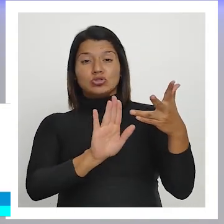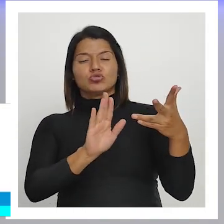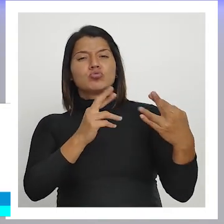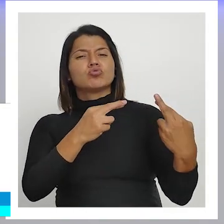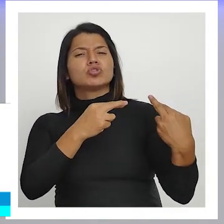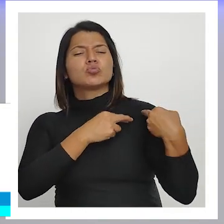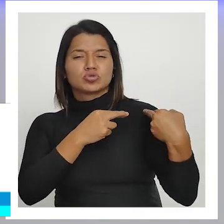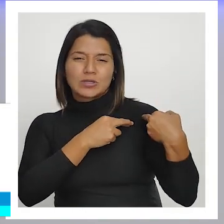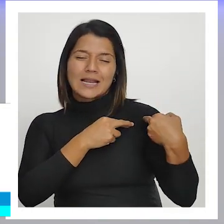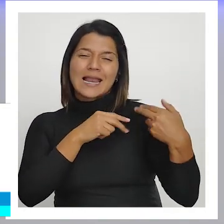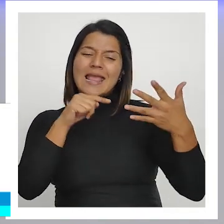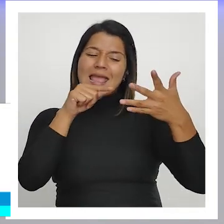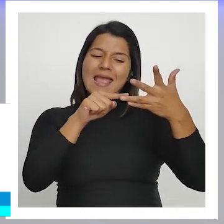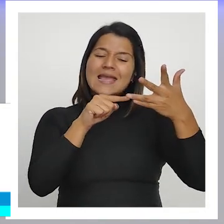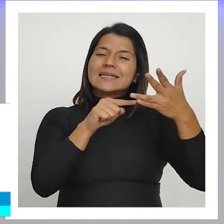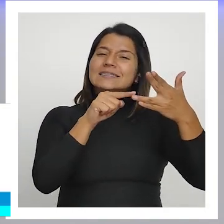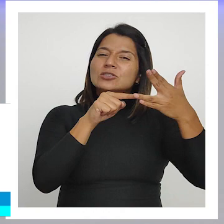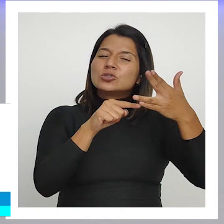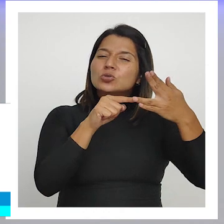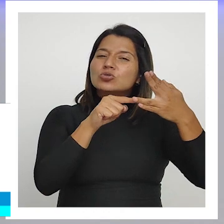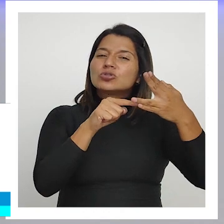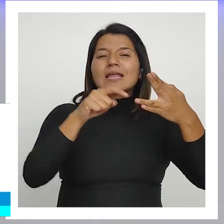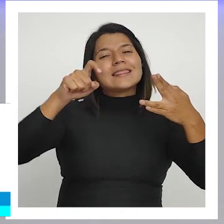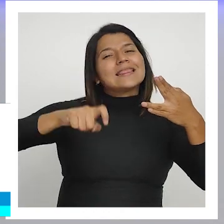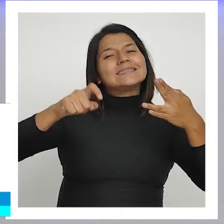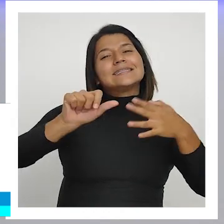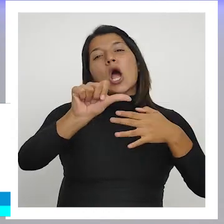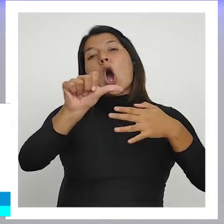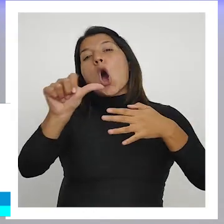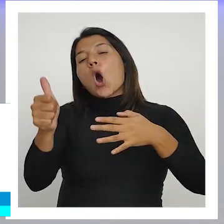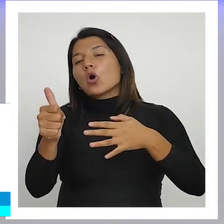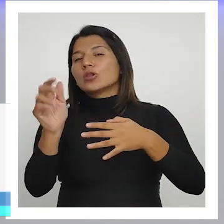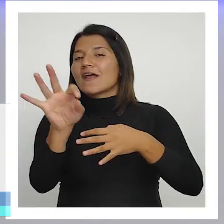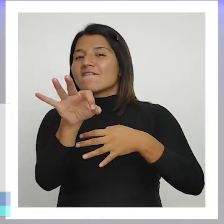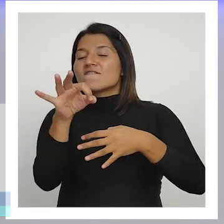requieren posiblemente, o más bien requieren otro tipo de